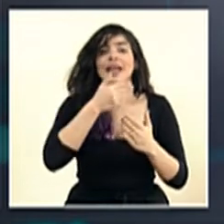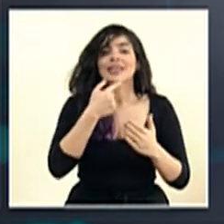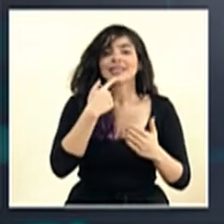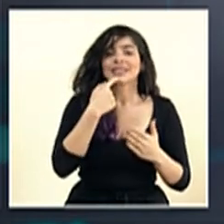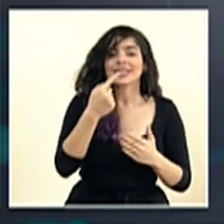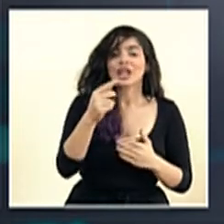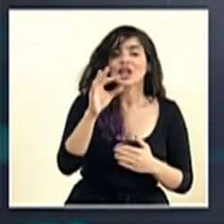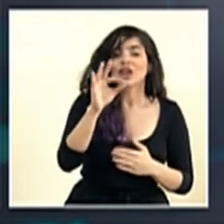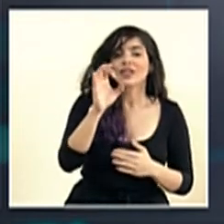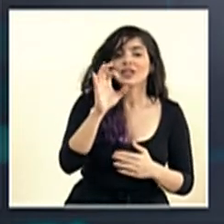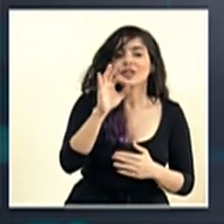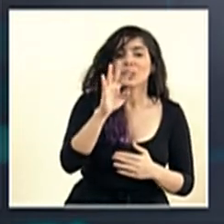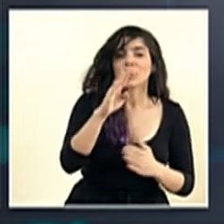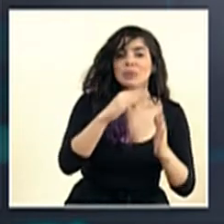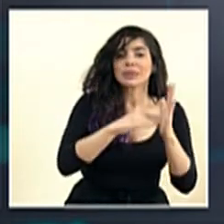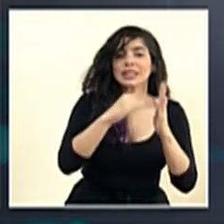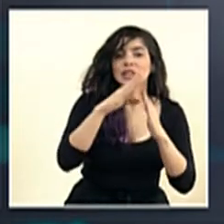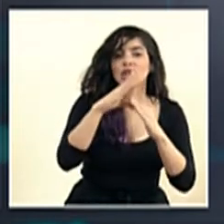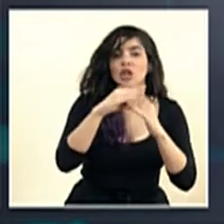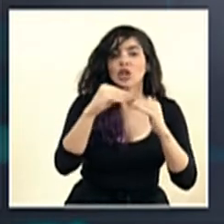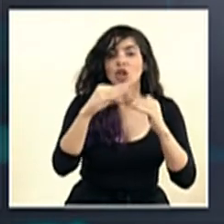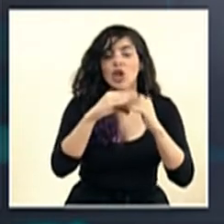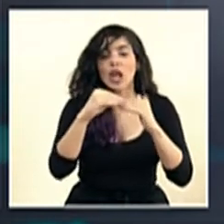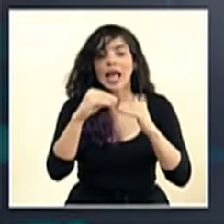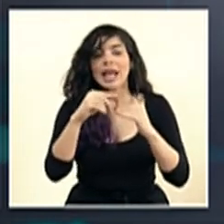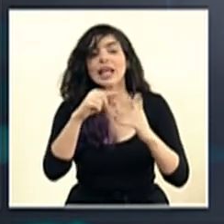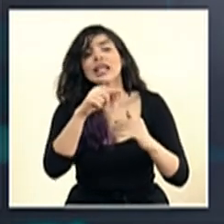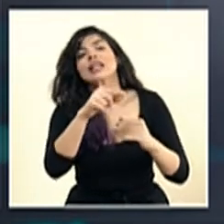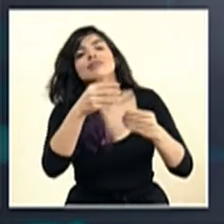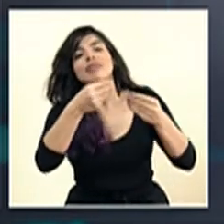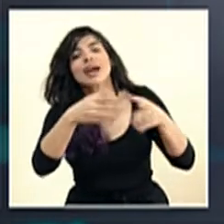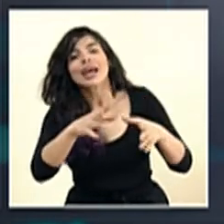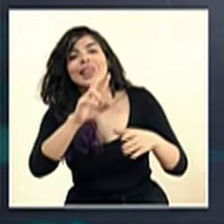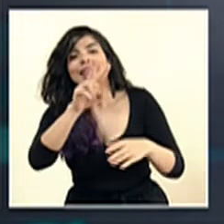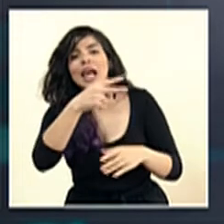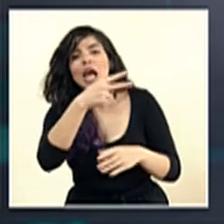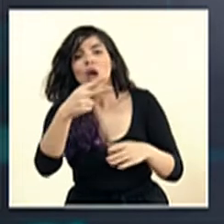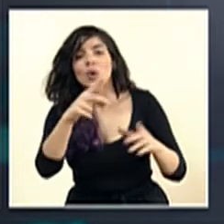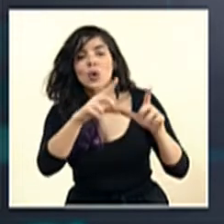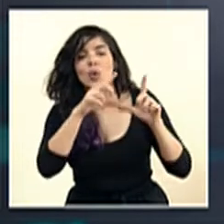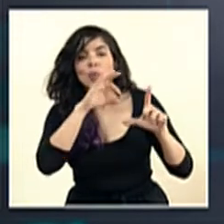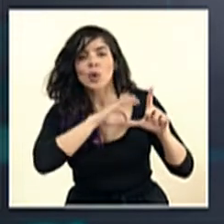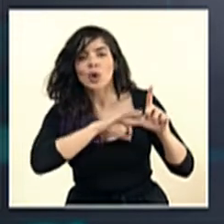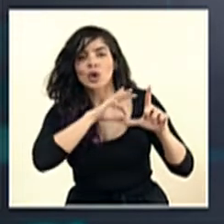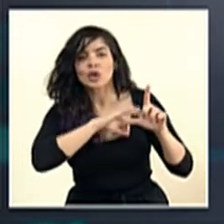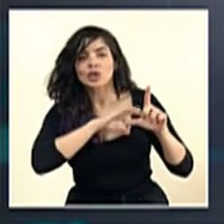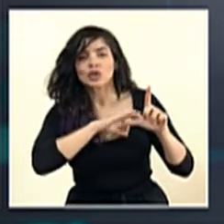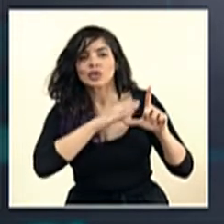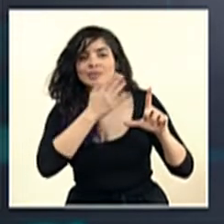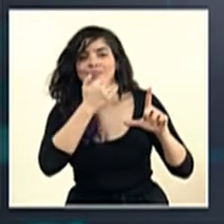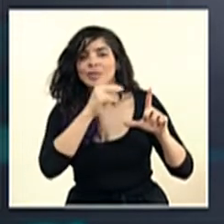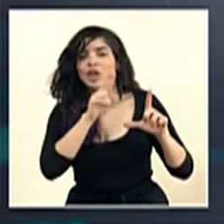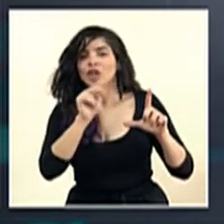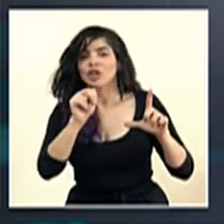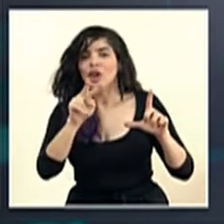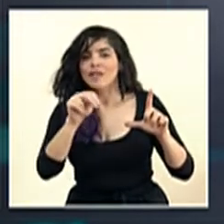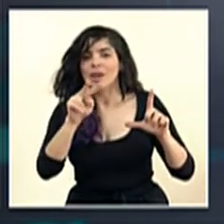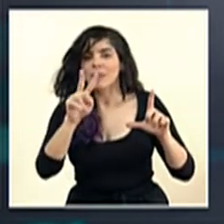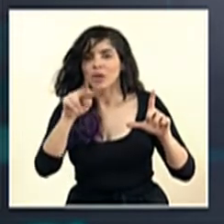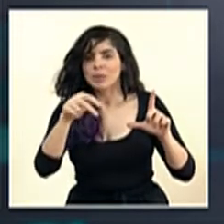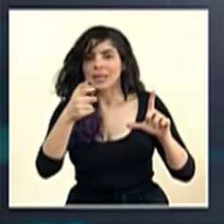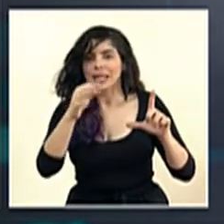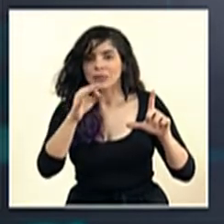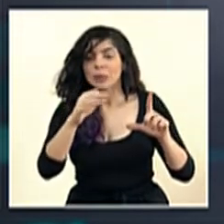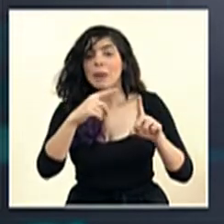de 994 millones de dólares remanente de los eurobonos de noviembre del 2019,